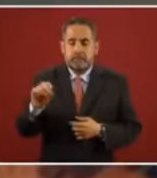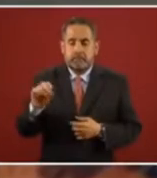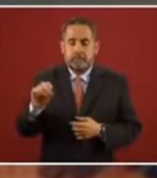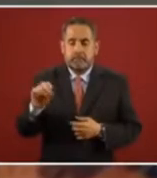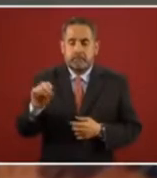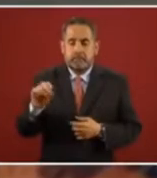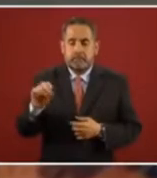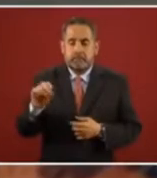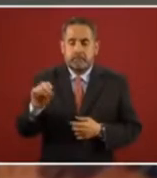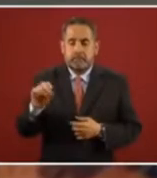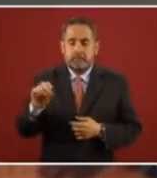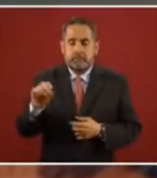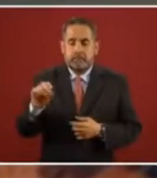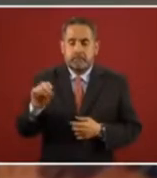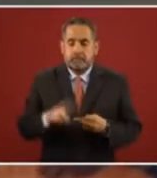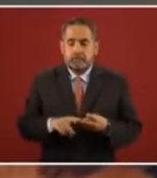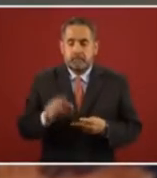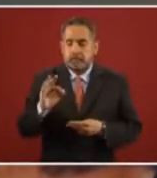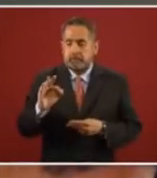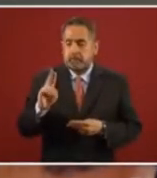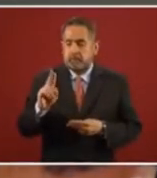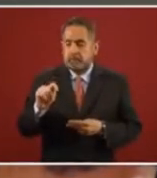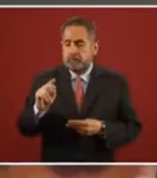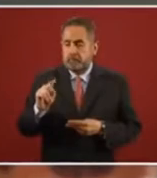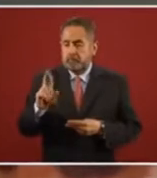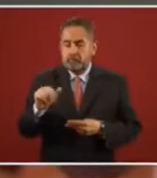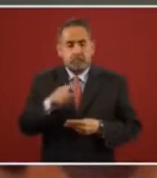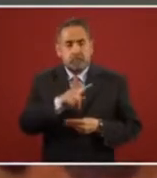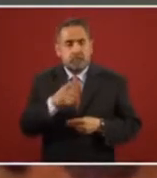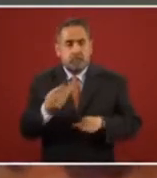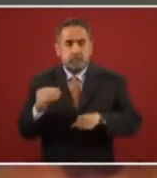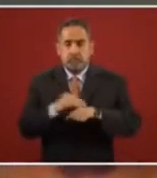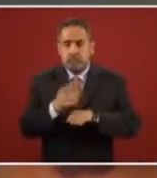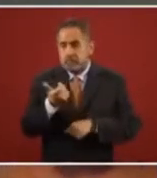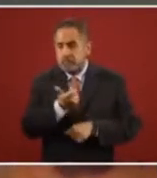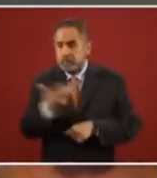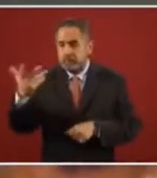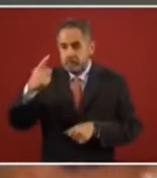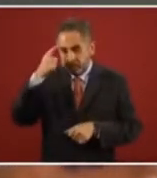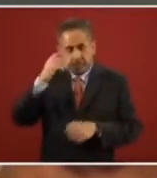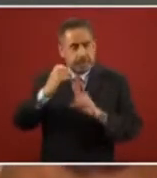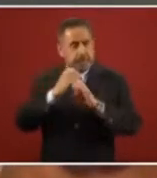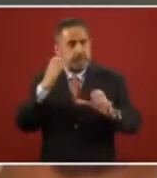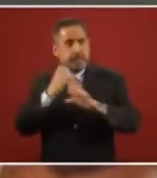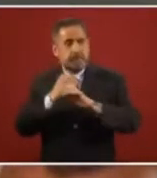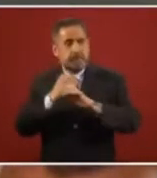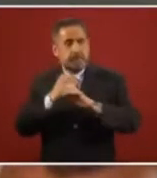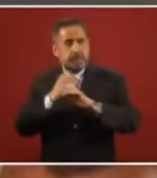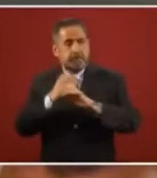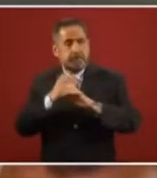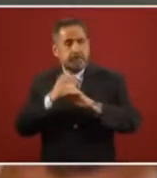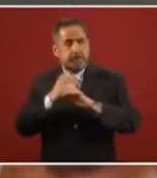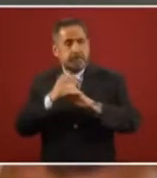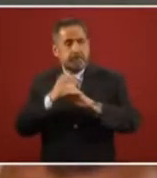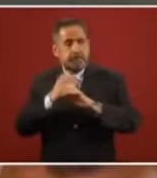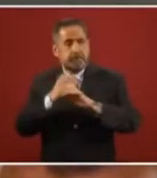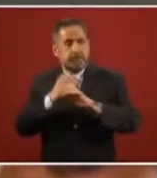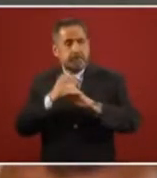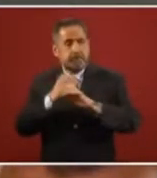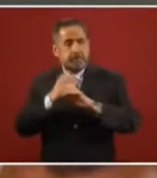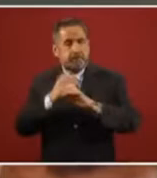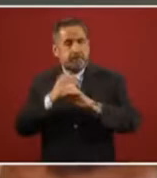efe rey que aumentaron sus precios en transporte de personas de uso